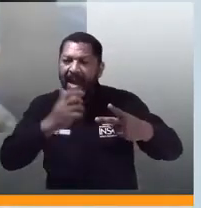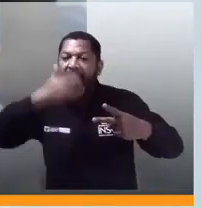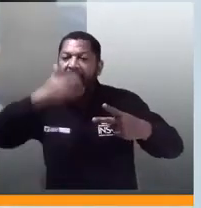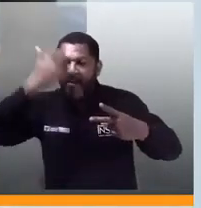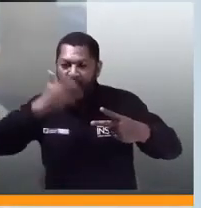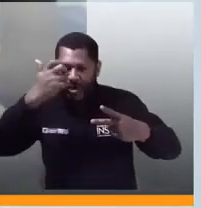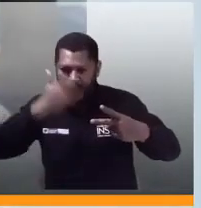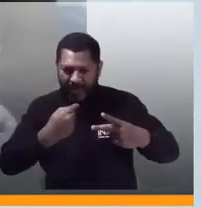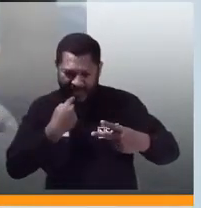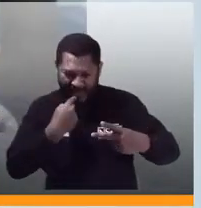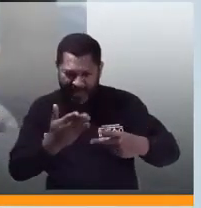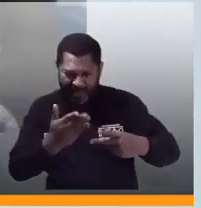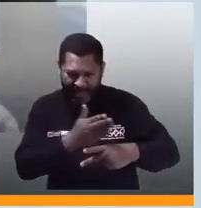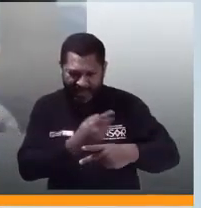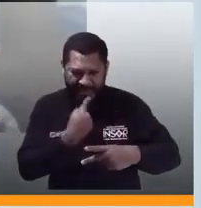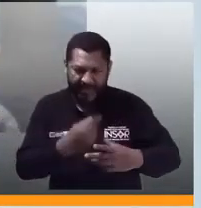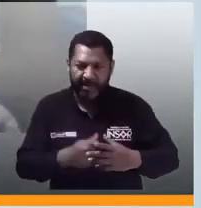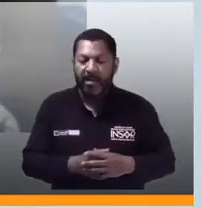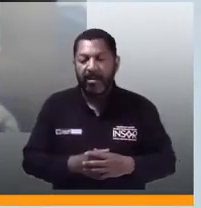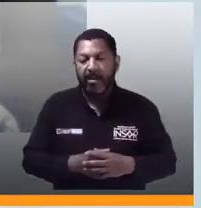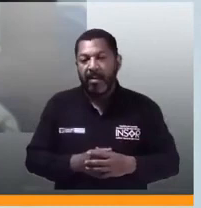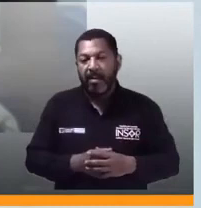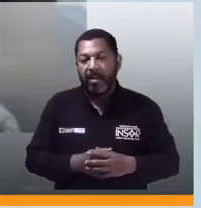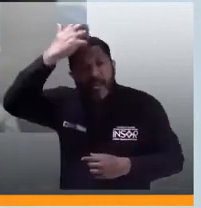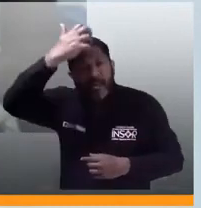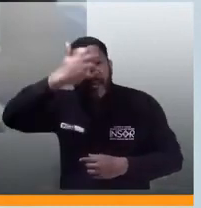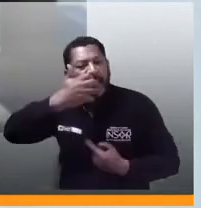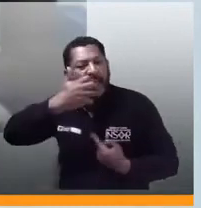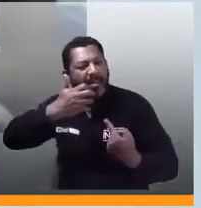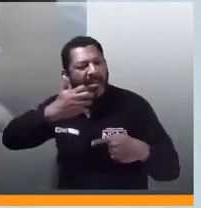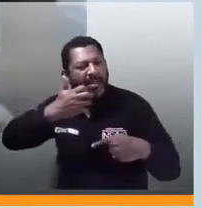como lo mencionaban. La evaluación hace un